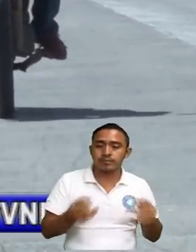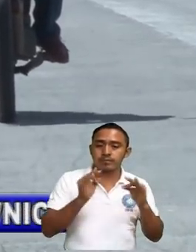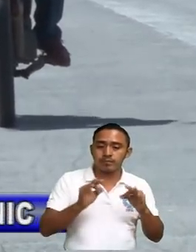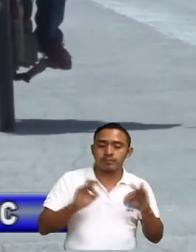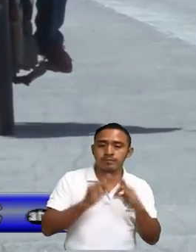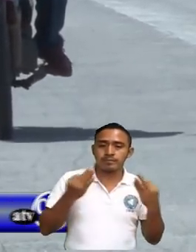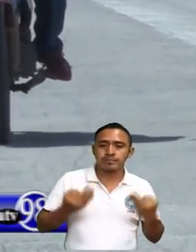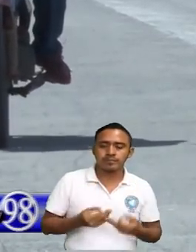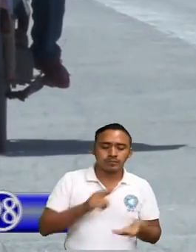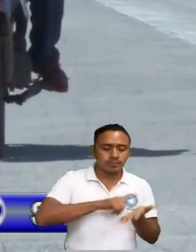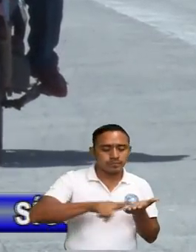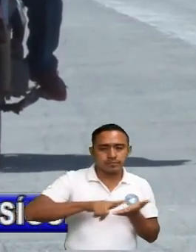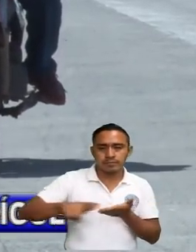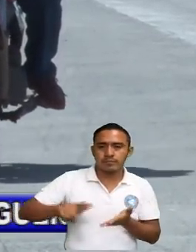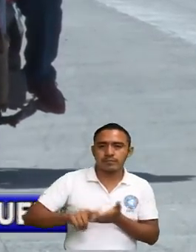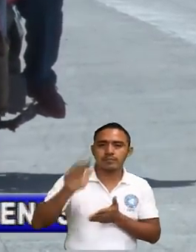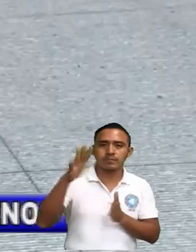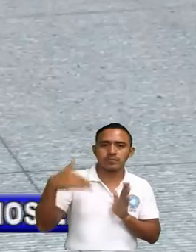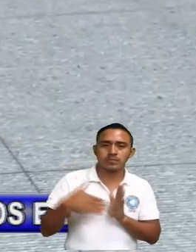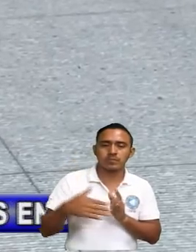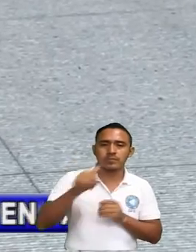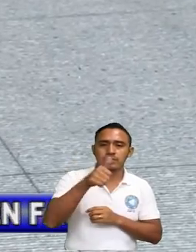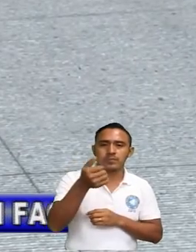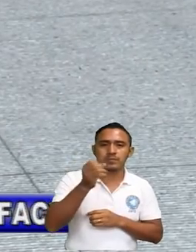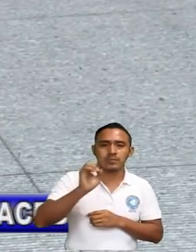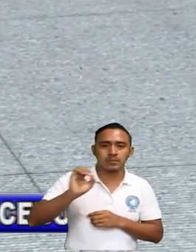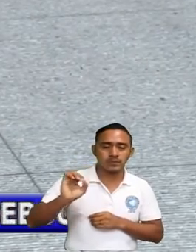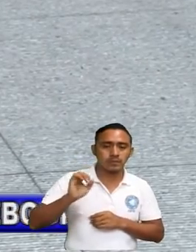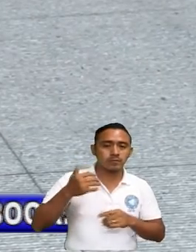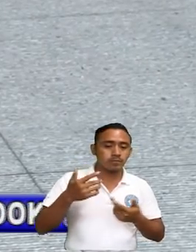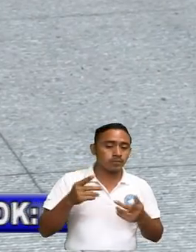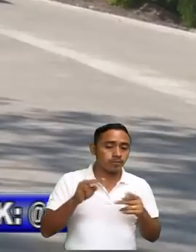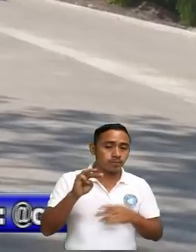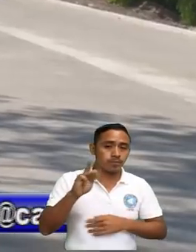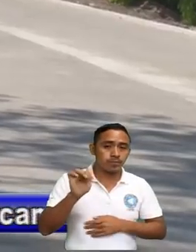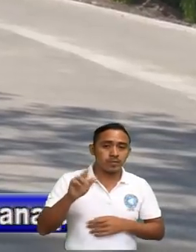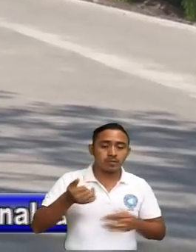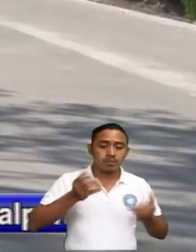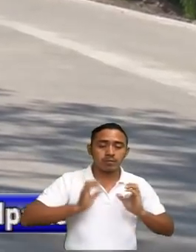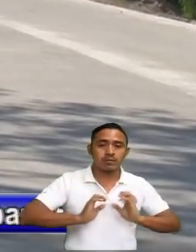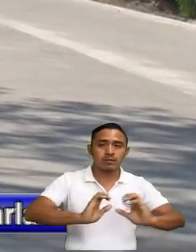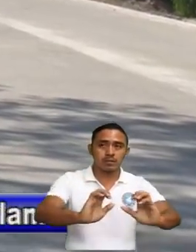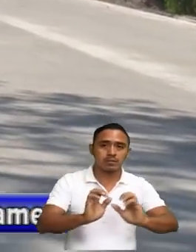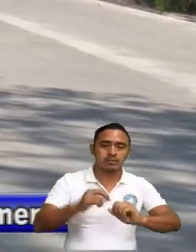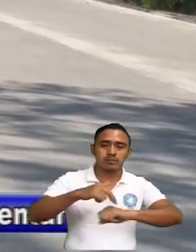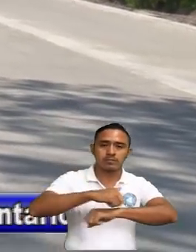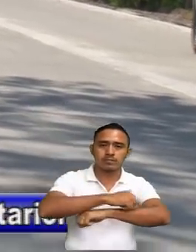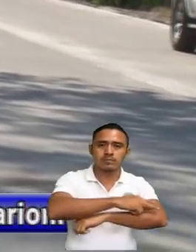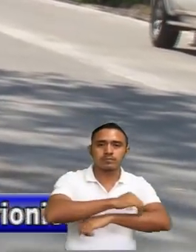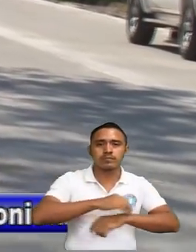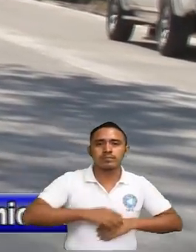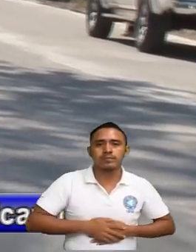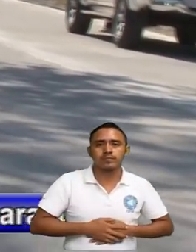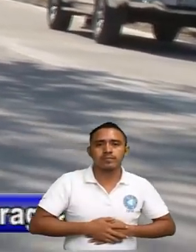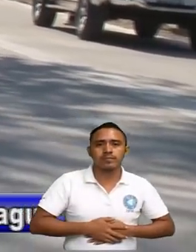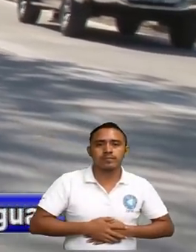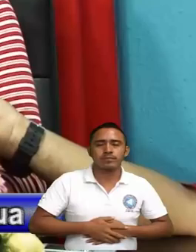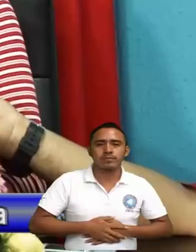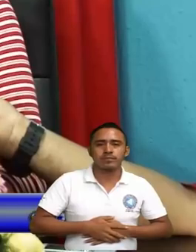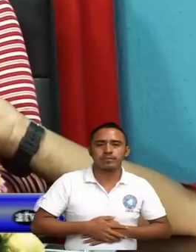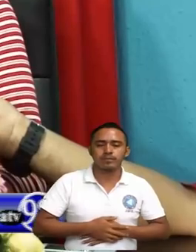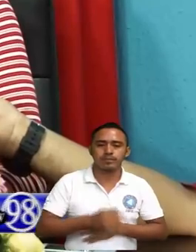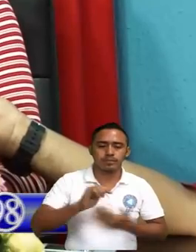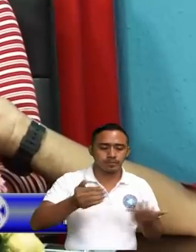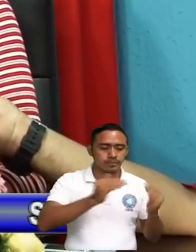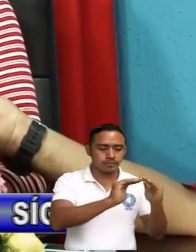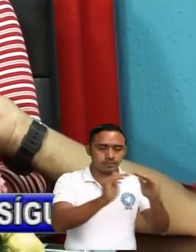nicaragüenses, ha limpiado 5.650 metros lineales de calles y caminos. En el casco